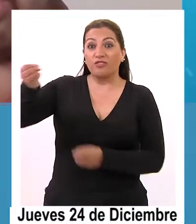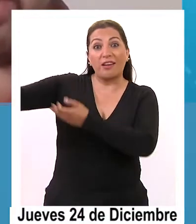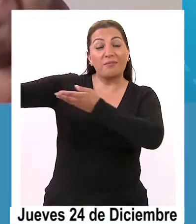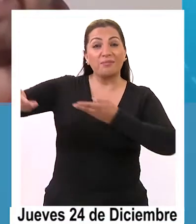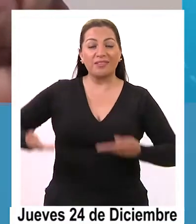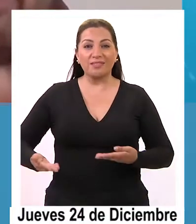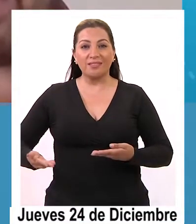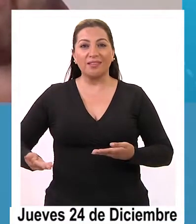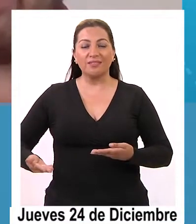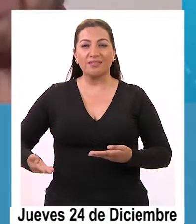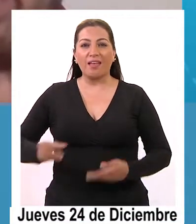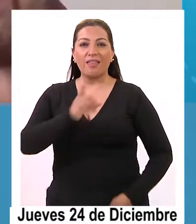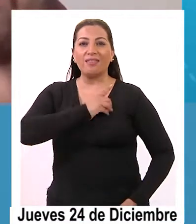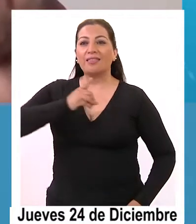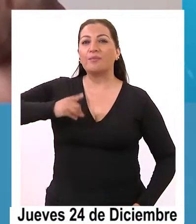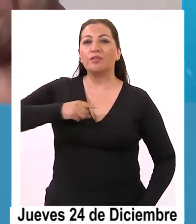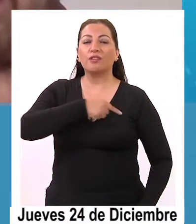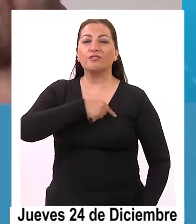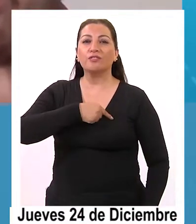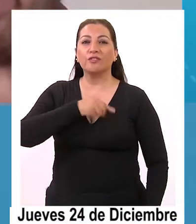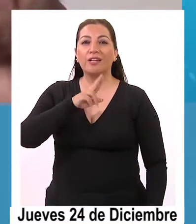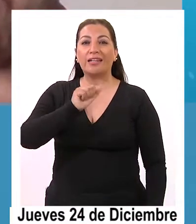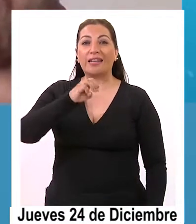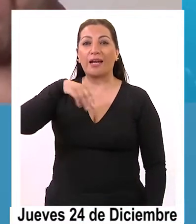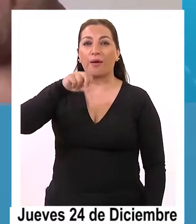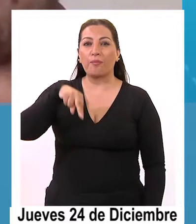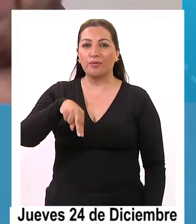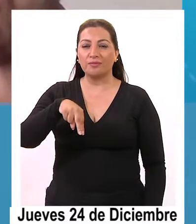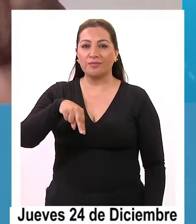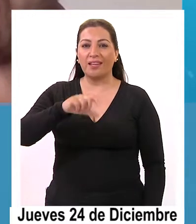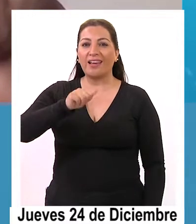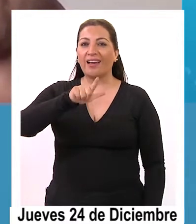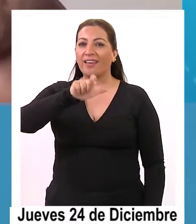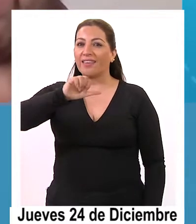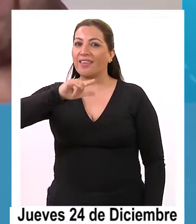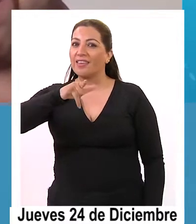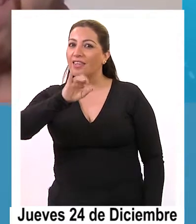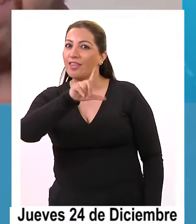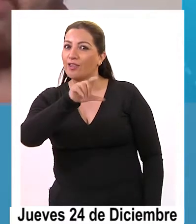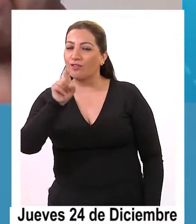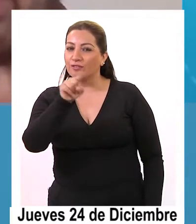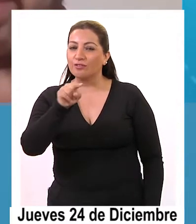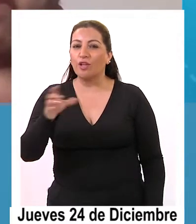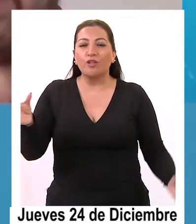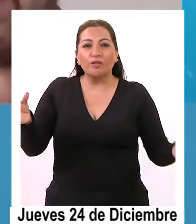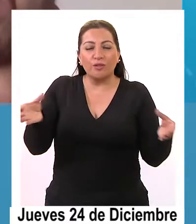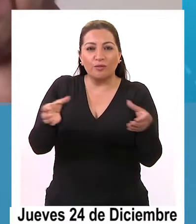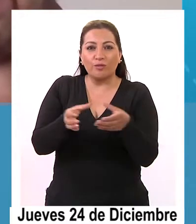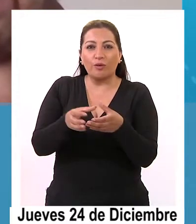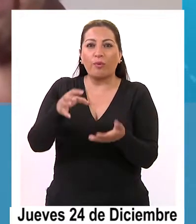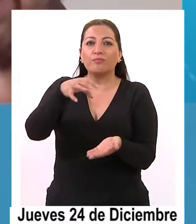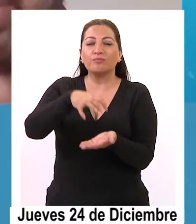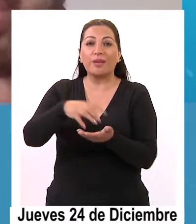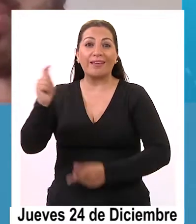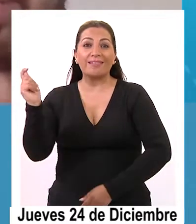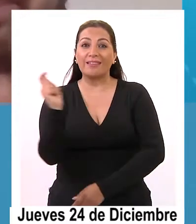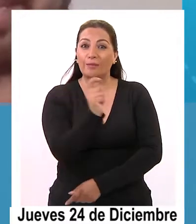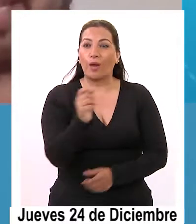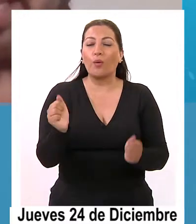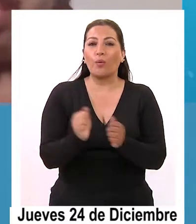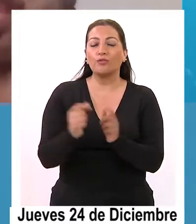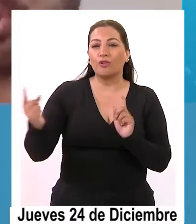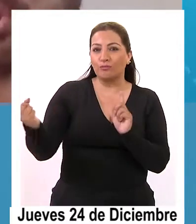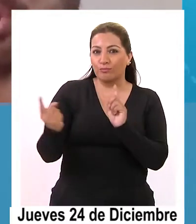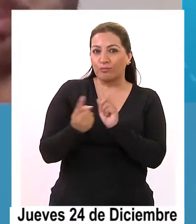Nuestro siguiente invitado es el diputado Ramón Alberto Galleguillos de nuestra región